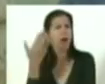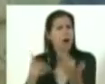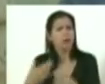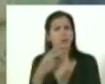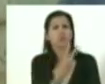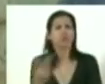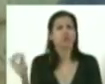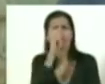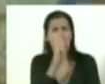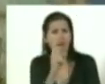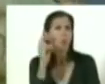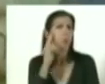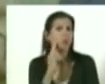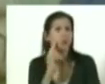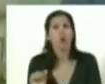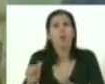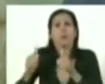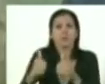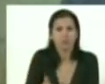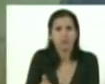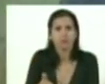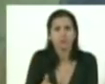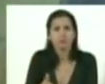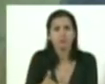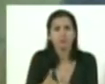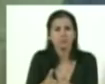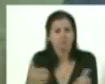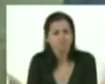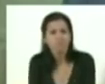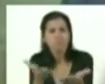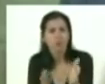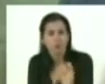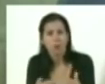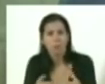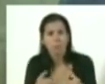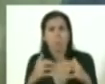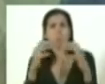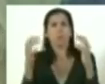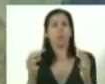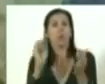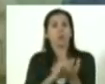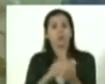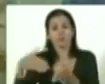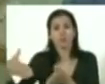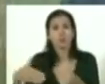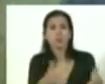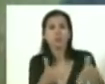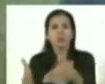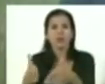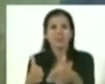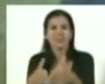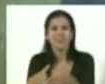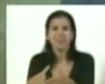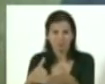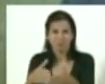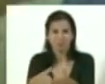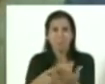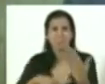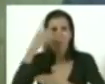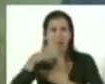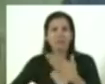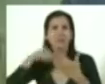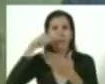comenzaba de nuevo la reconstrucción de la ruta victoriosa y patriótica que